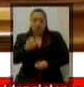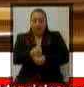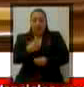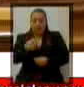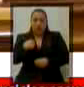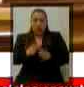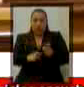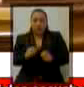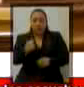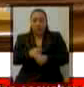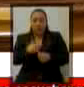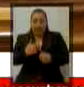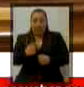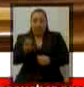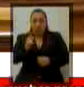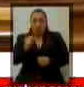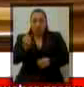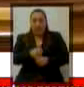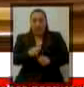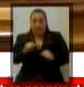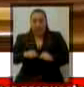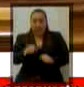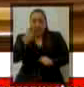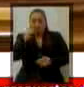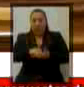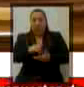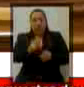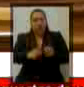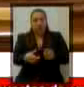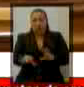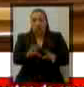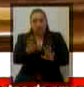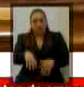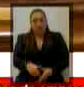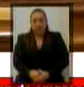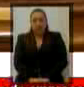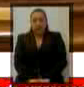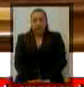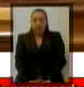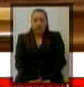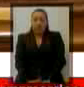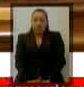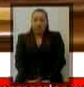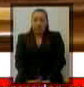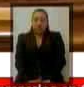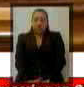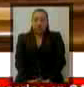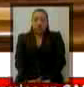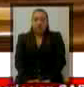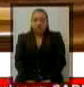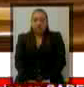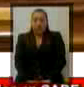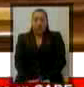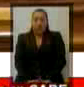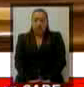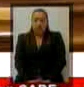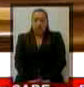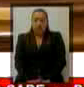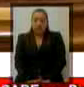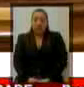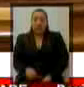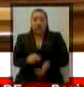porque los individuos funcionan bien. Si funciona mal es porque los individuos funcionan mal. Son entonces sociedades